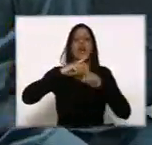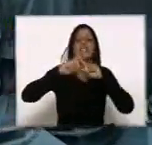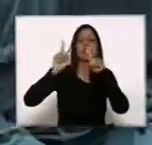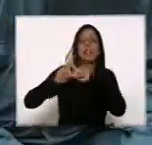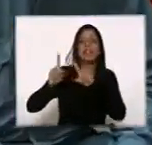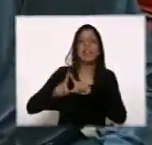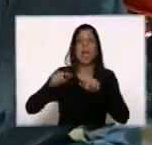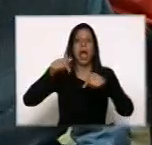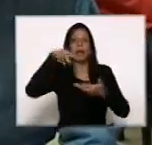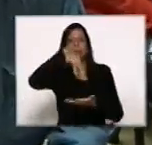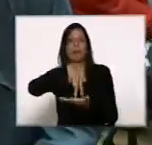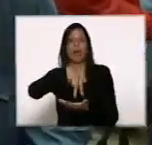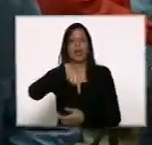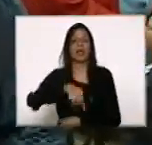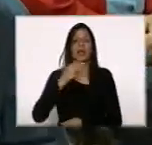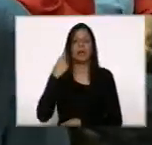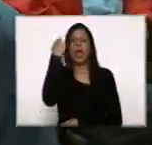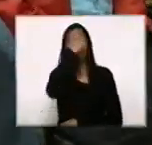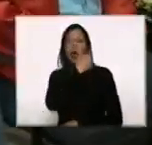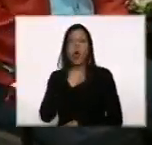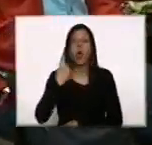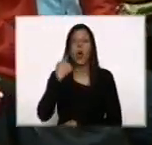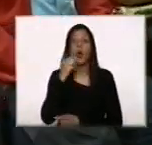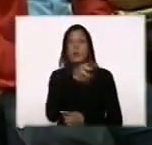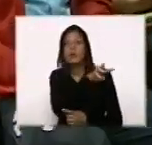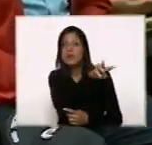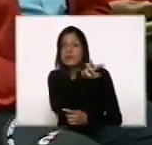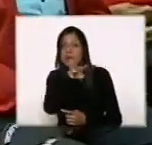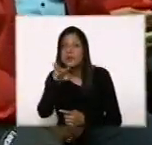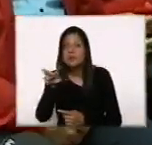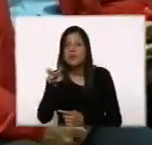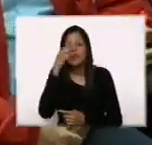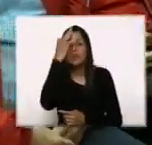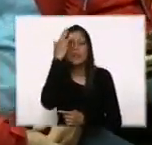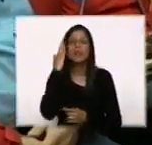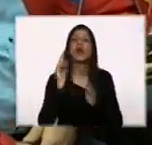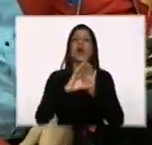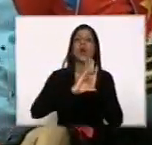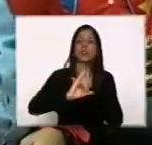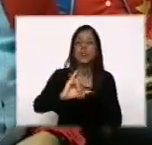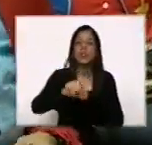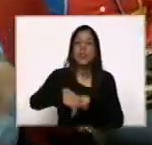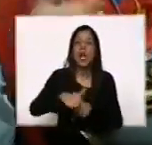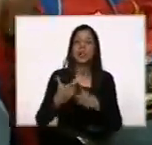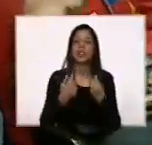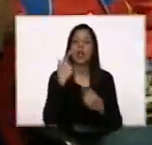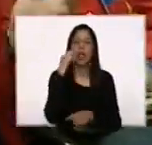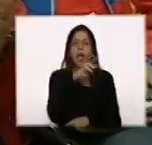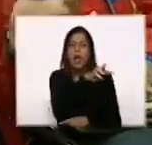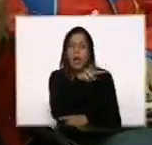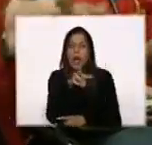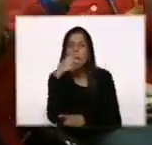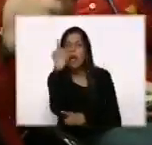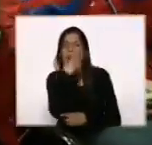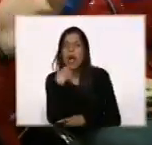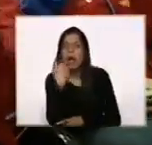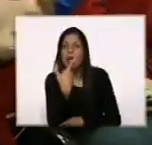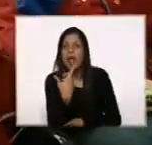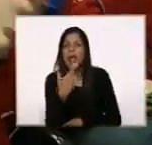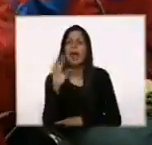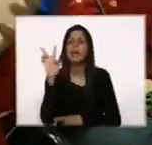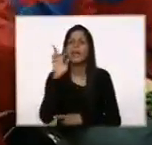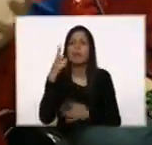compararse aquí y ver todos los rostros de los que estamos haciendo historia en Venezuela, para entender lo que es nuestra